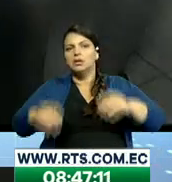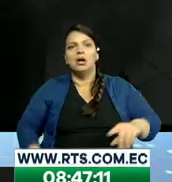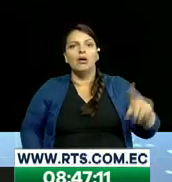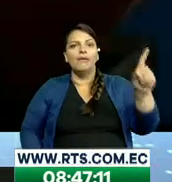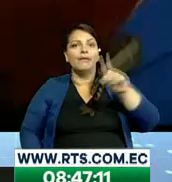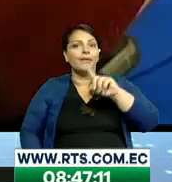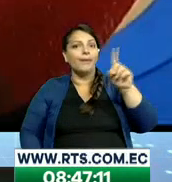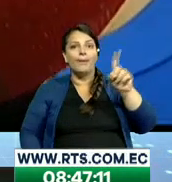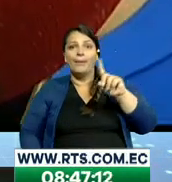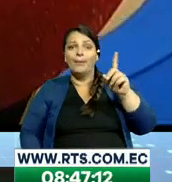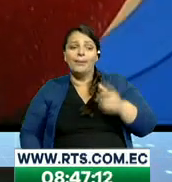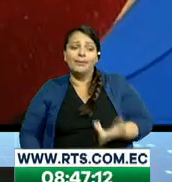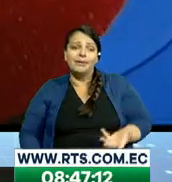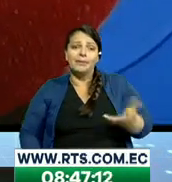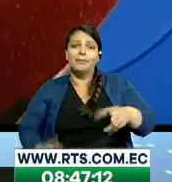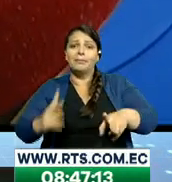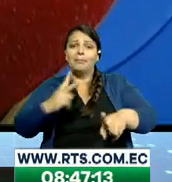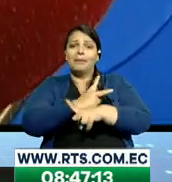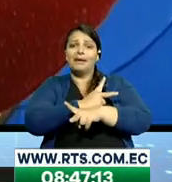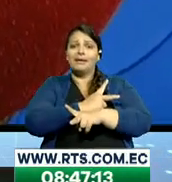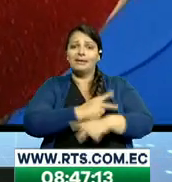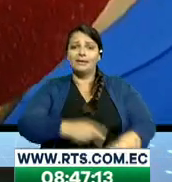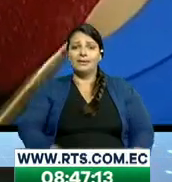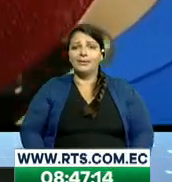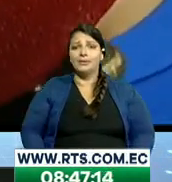y cometa lo que hizo lastimosamente a esta